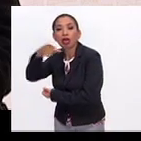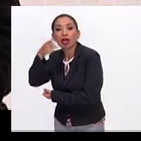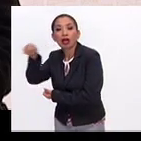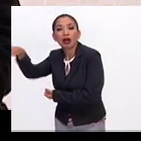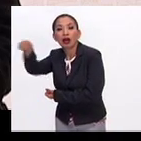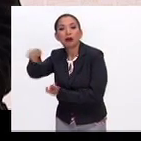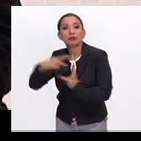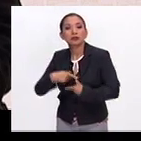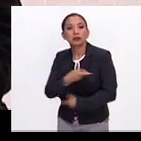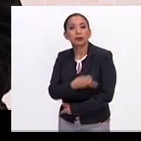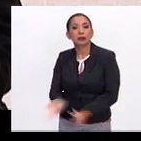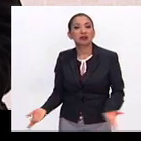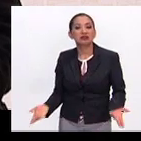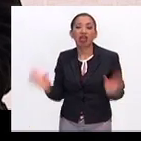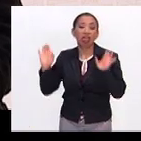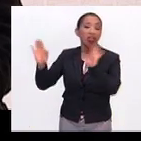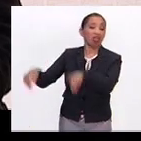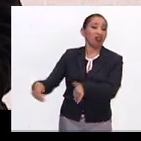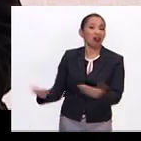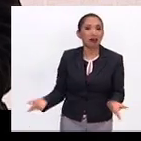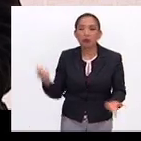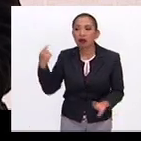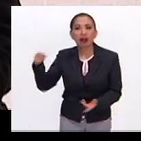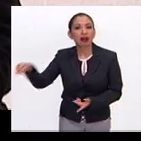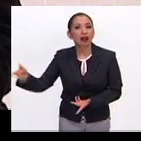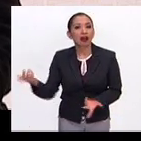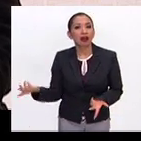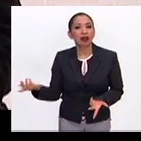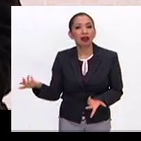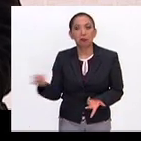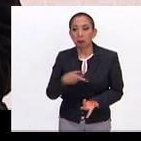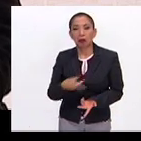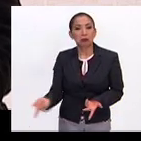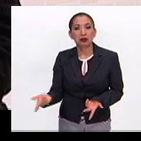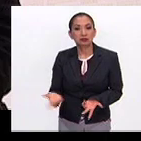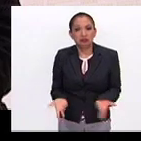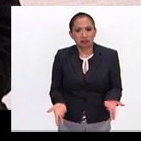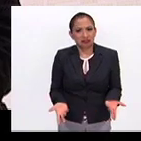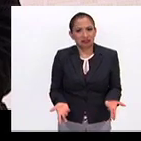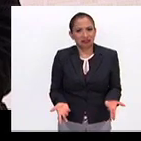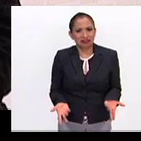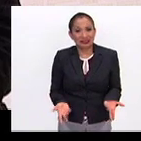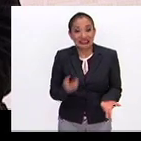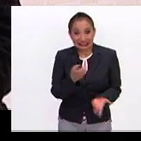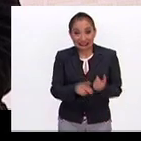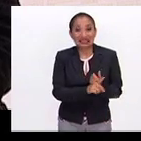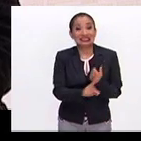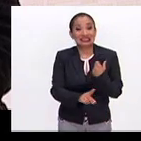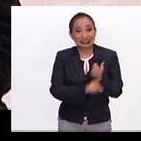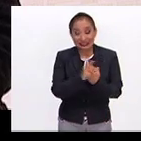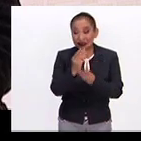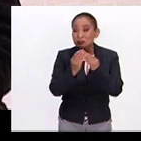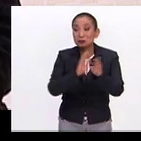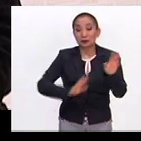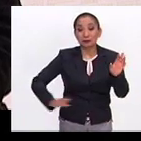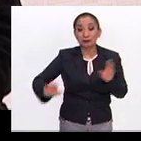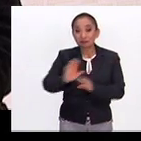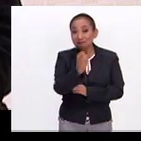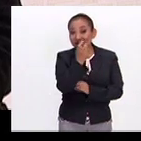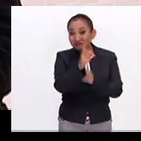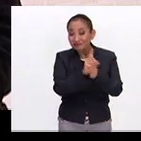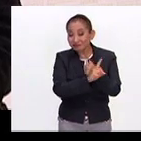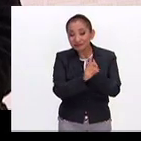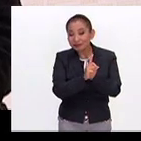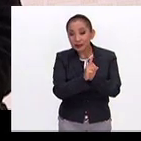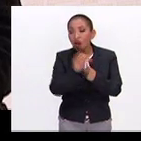almuerzo? Es un problema global, y ese problema crea muchos otros problemas. Primero,